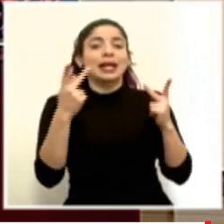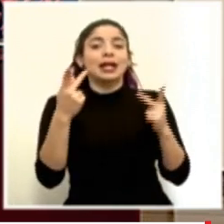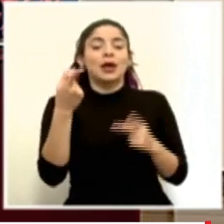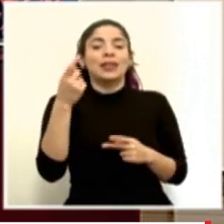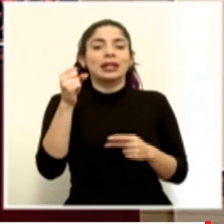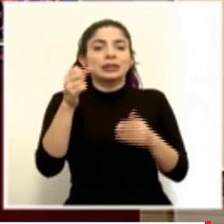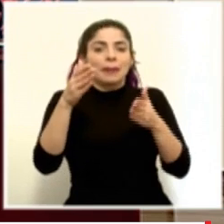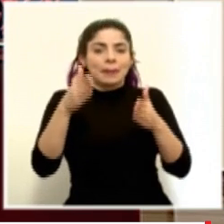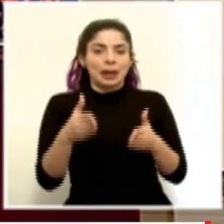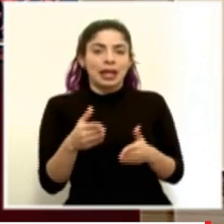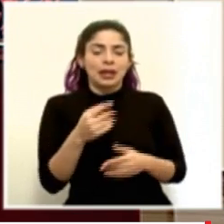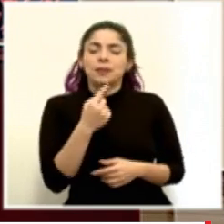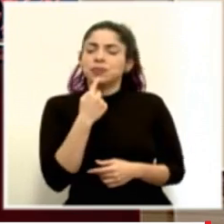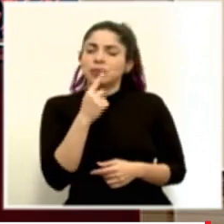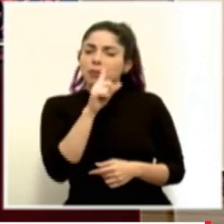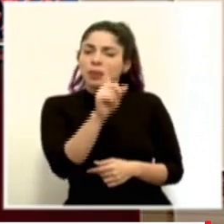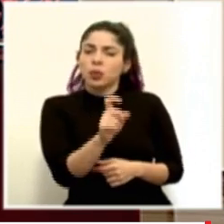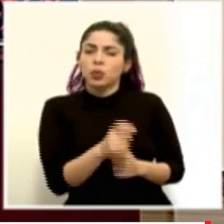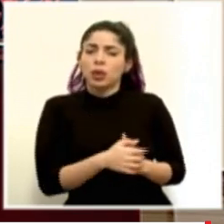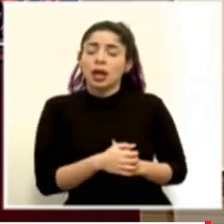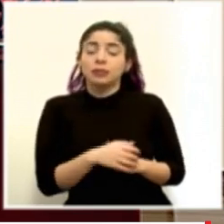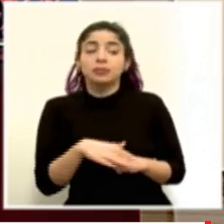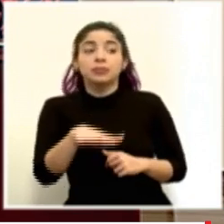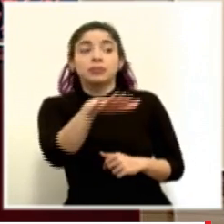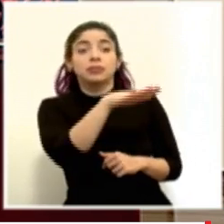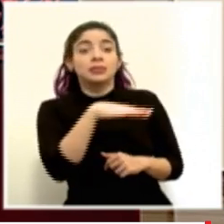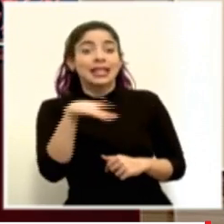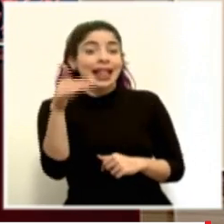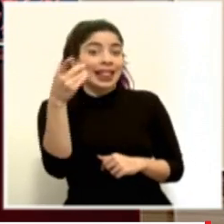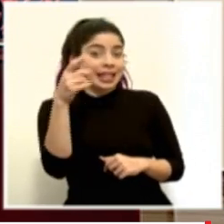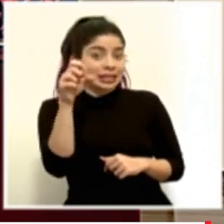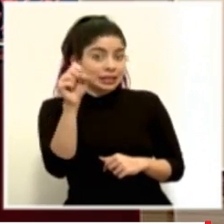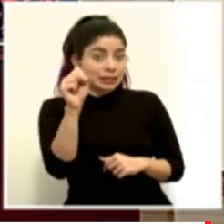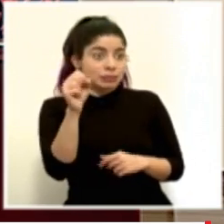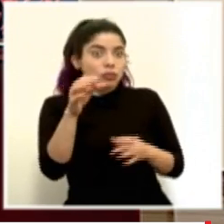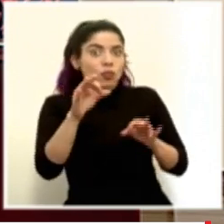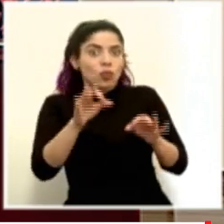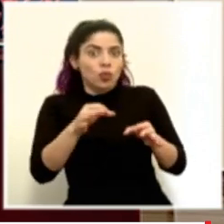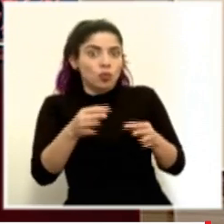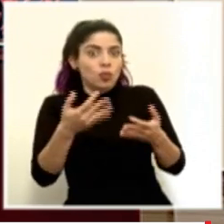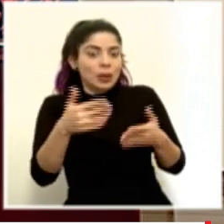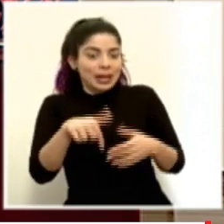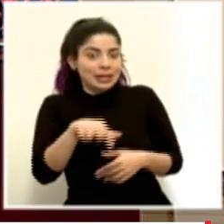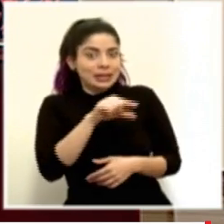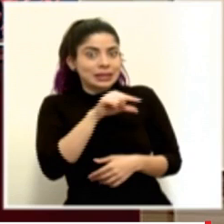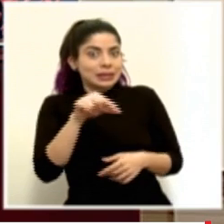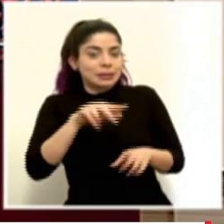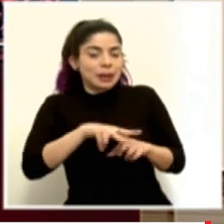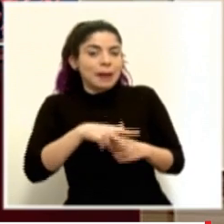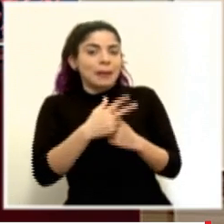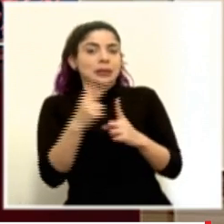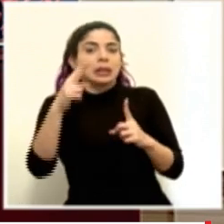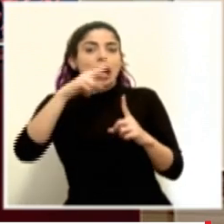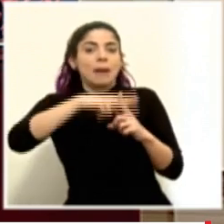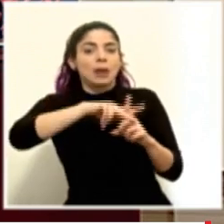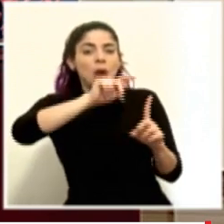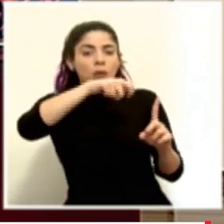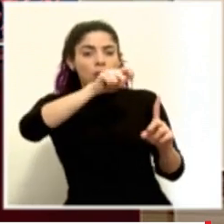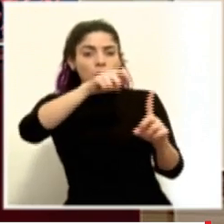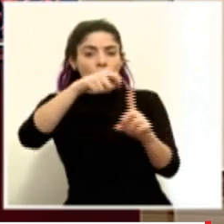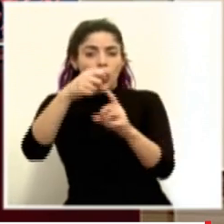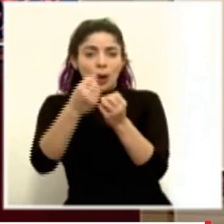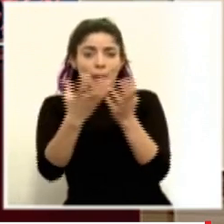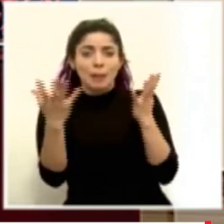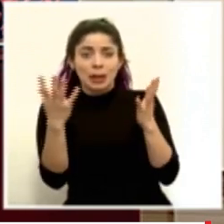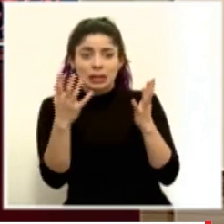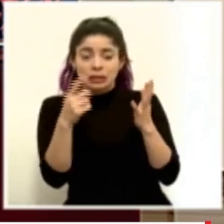El Desamparadeño. Nos consulta, en el Cantón de Desamparados confirmaron que inician esta semana con aplicación de pruebas masivas.